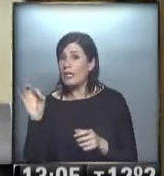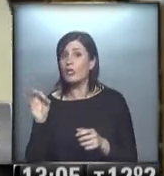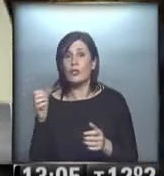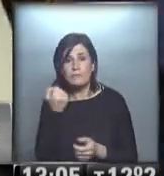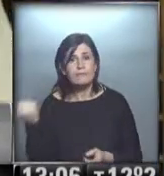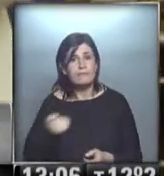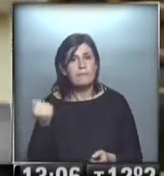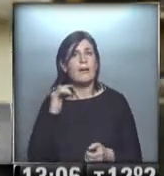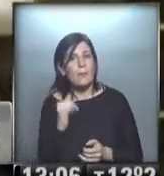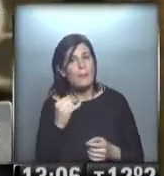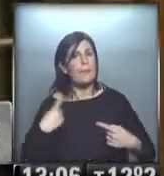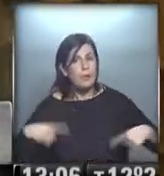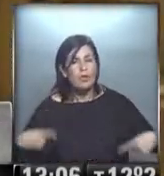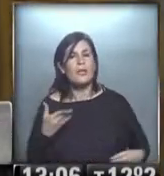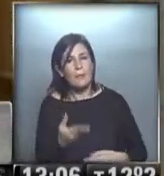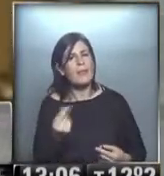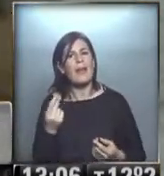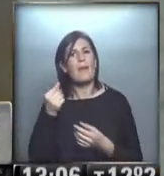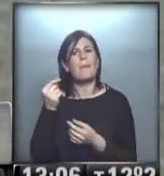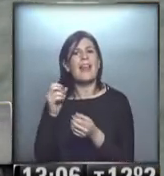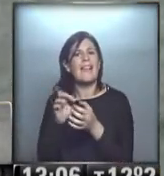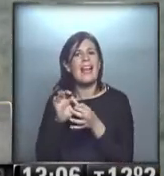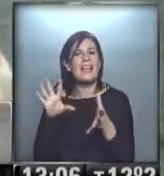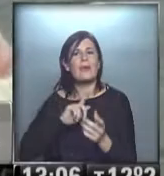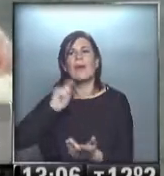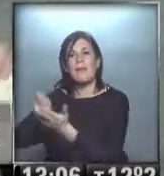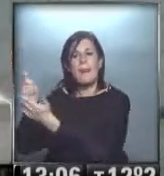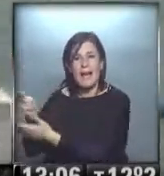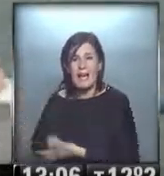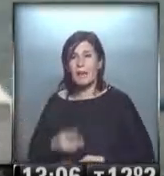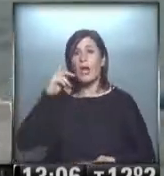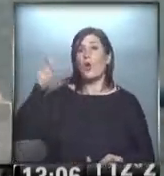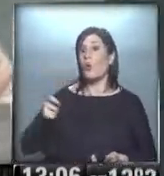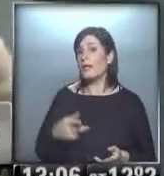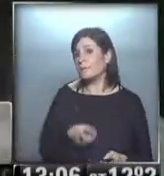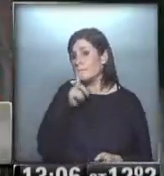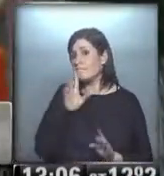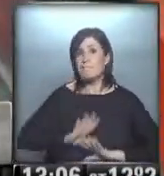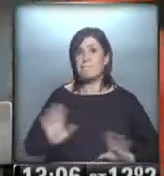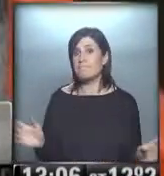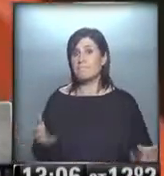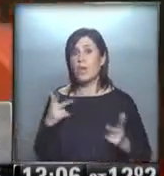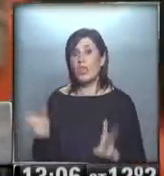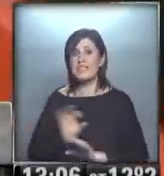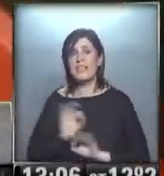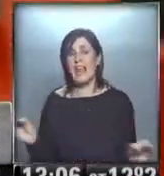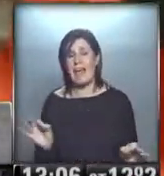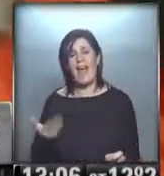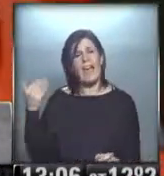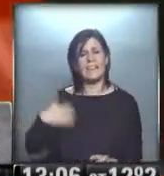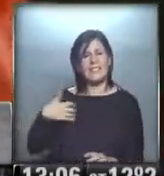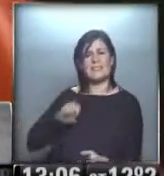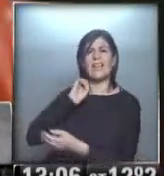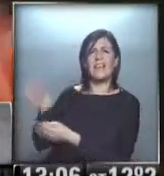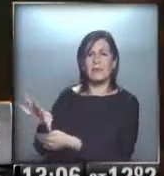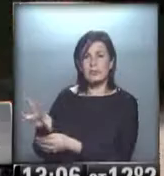sus demandas y con las manos vacías. Es que el octogenario magistrado no se expidió en torno al dinero que la Argentina depositó antes del 30 de